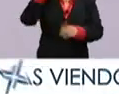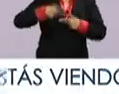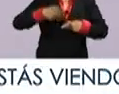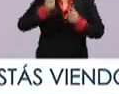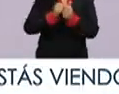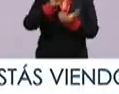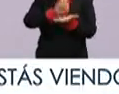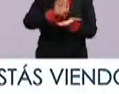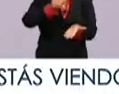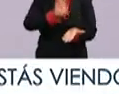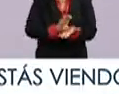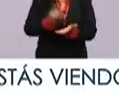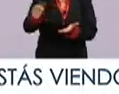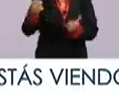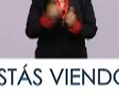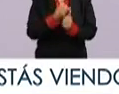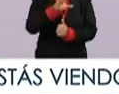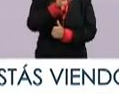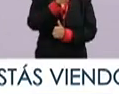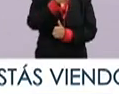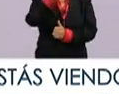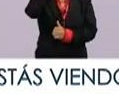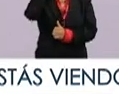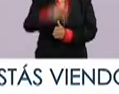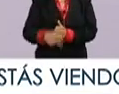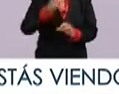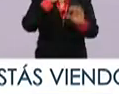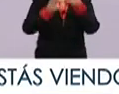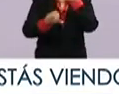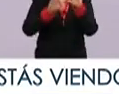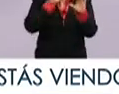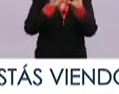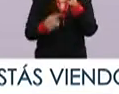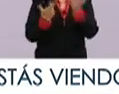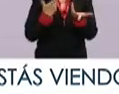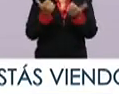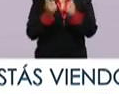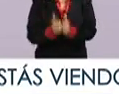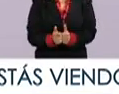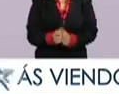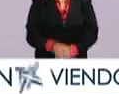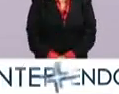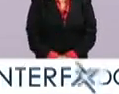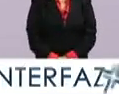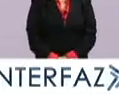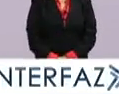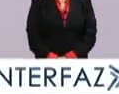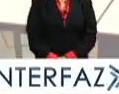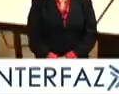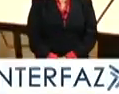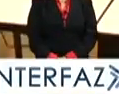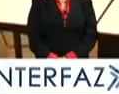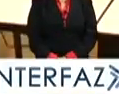con discapacidad y con la Academia Mexicana de la Comunicación. Así que no se lo pierdan.